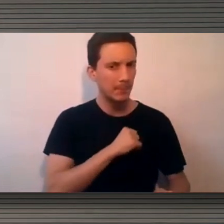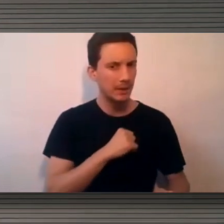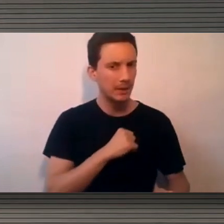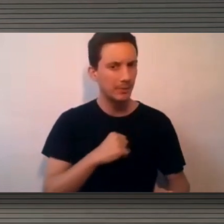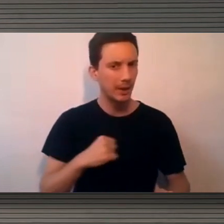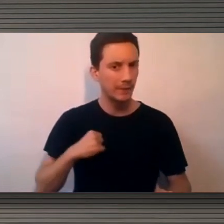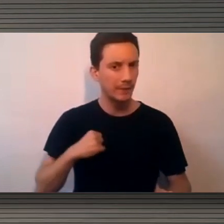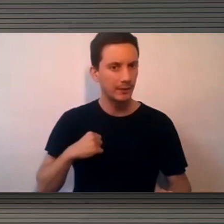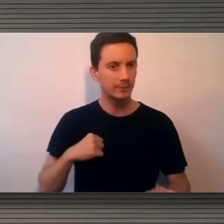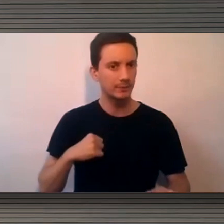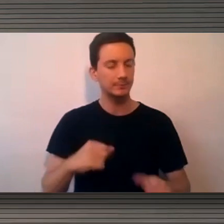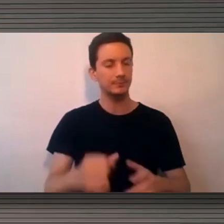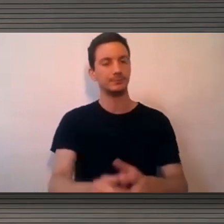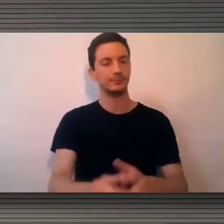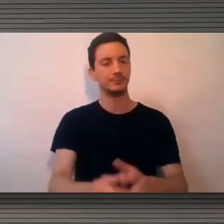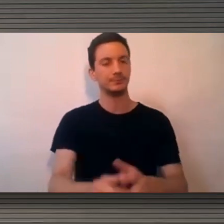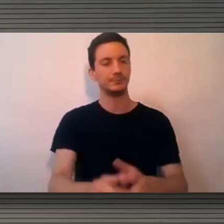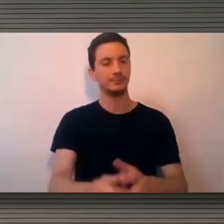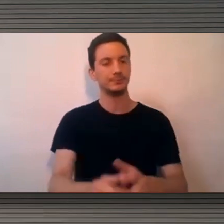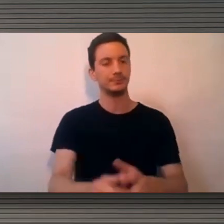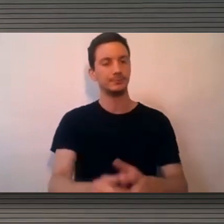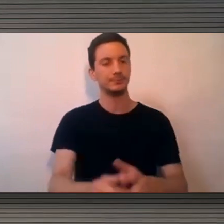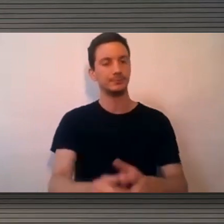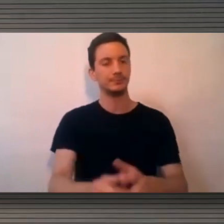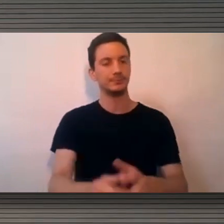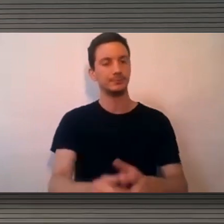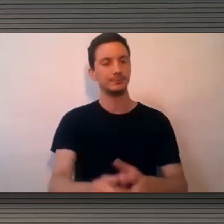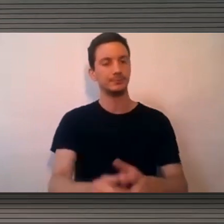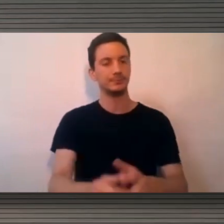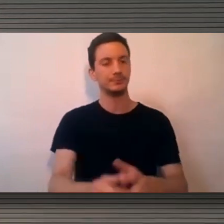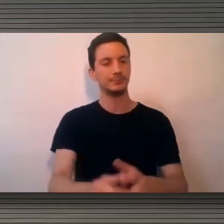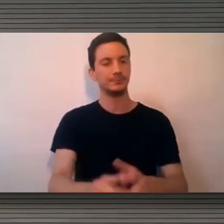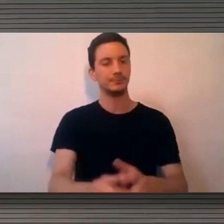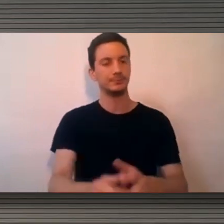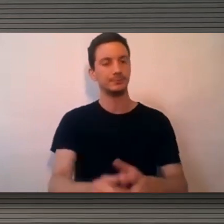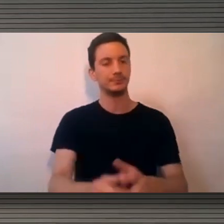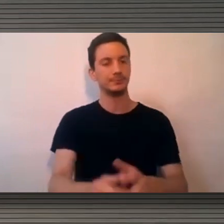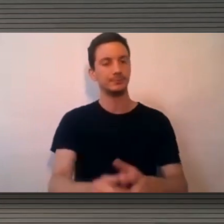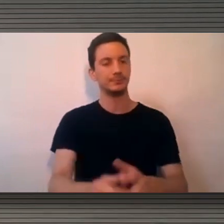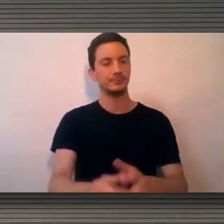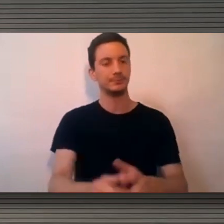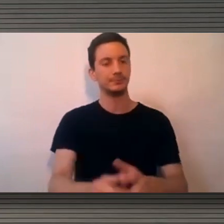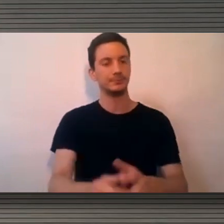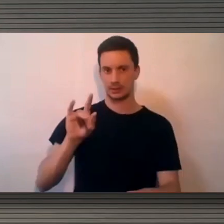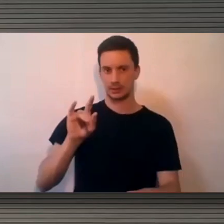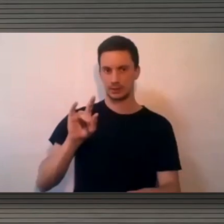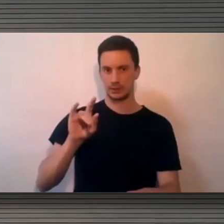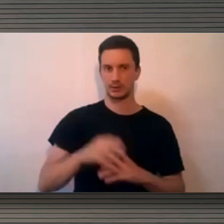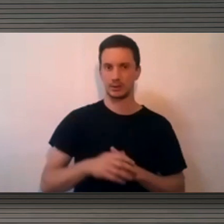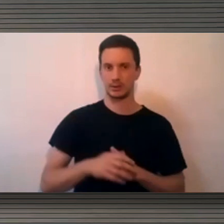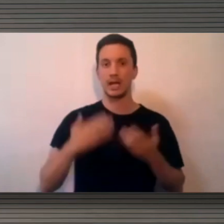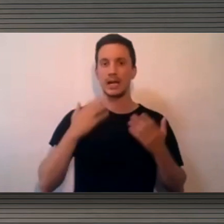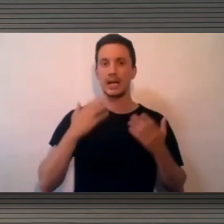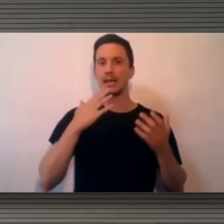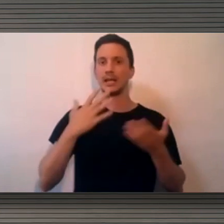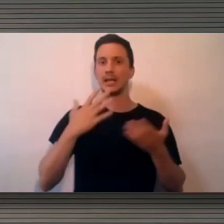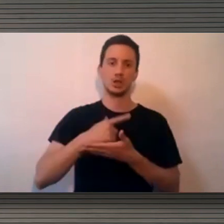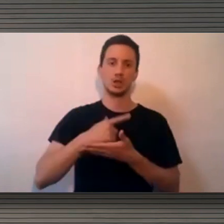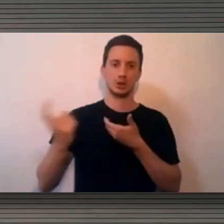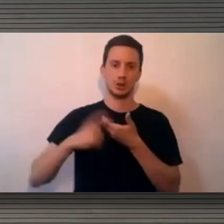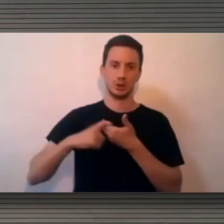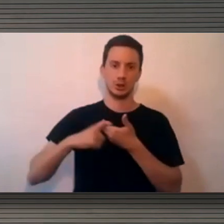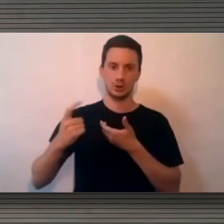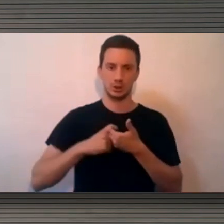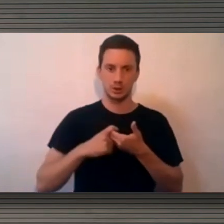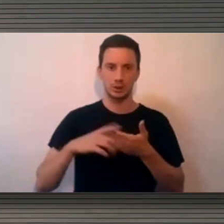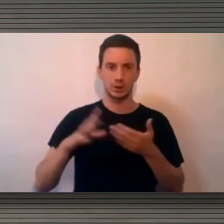pues nada más, veo que no nos llegan muchas más preguntas. Gracias a todos los asistentes. Eh, Deciros nada más antes